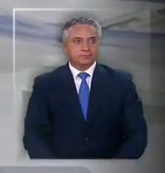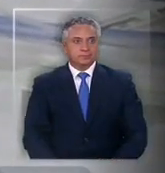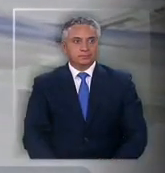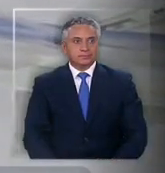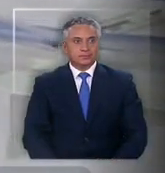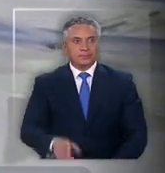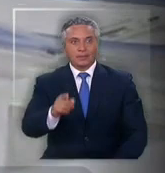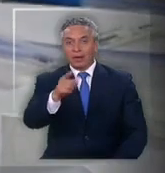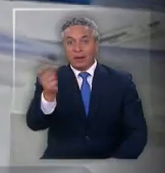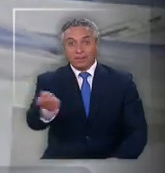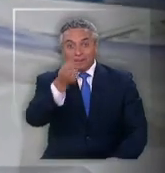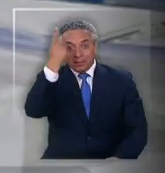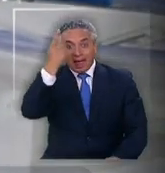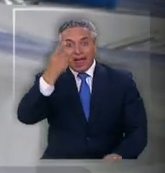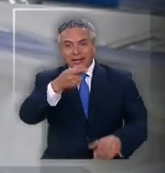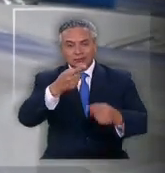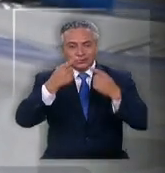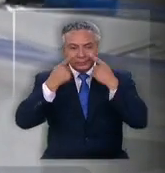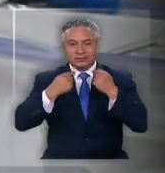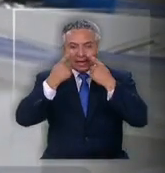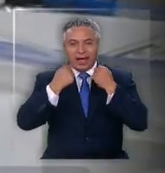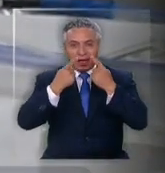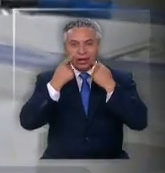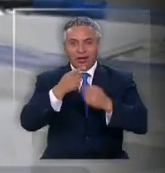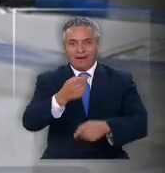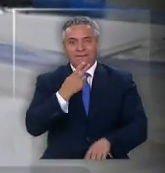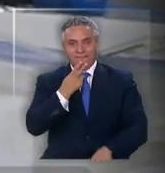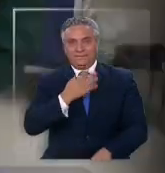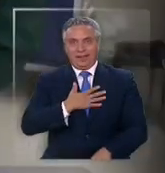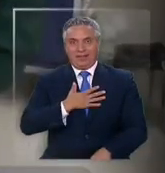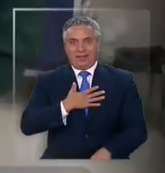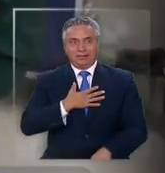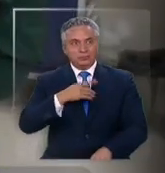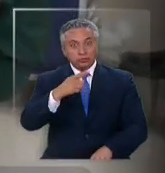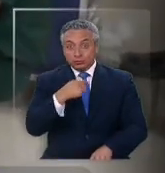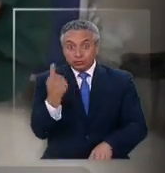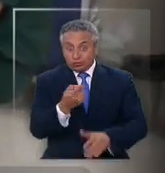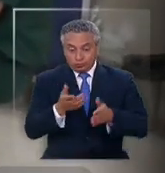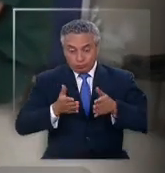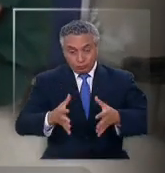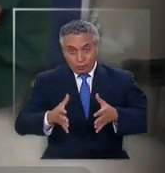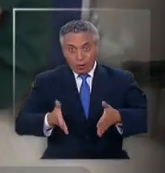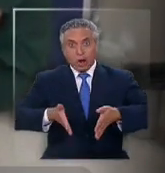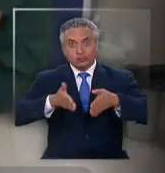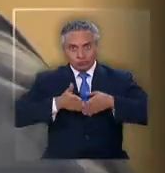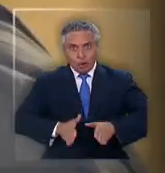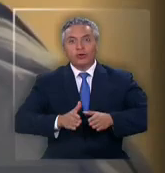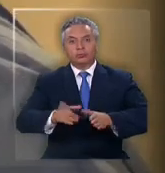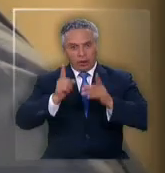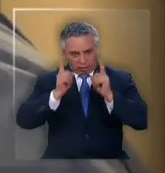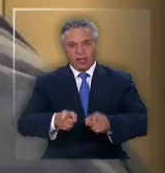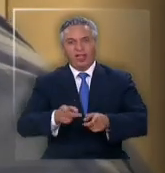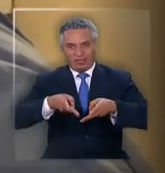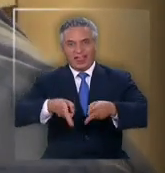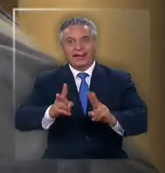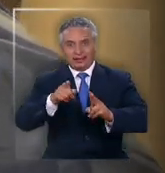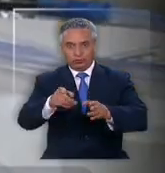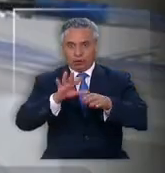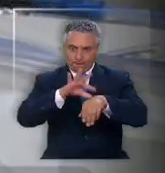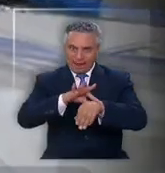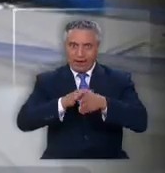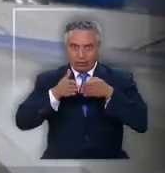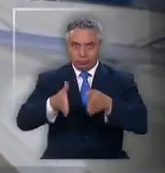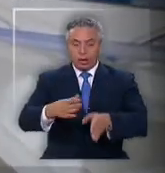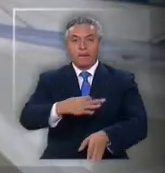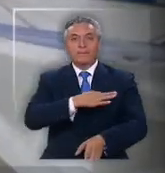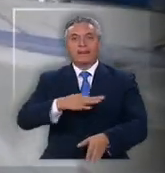el primer llanto a la vida todo bebé nacido en chile tiene derecho a recibir atención médica el ministerio